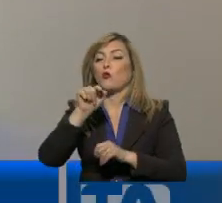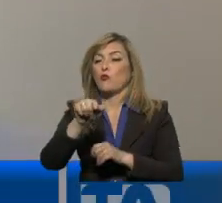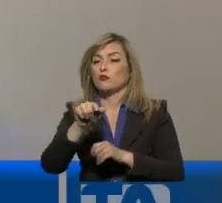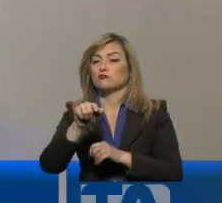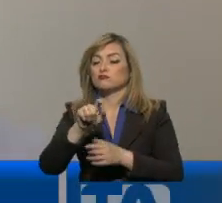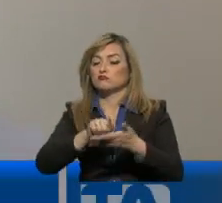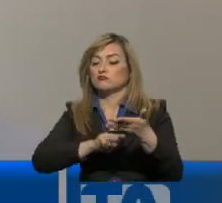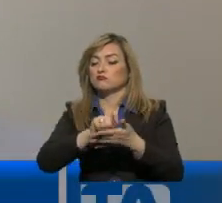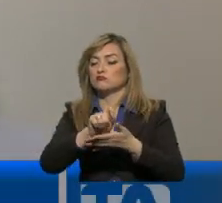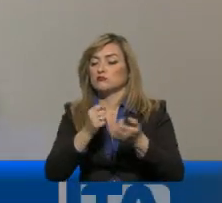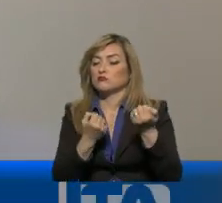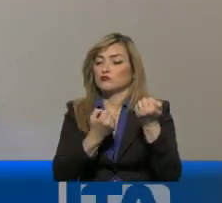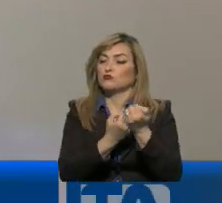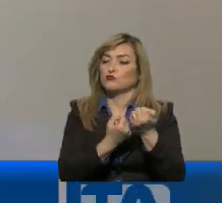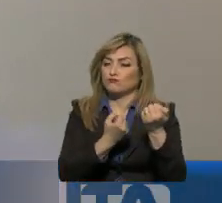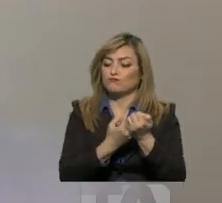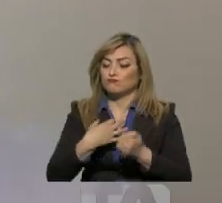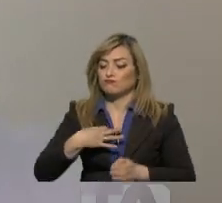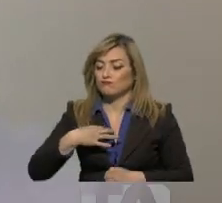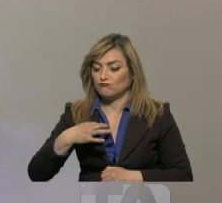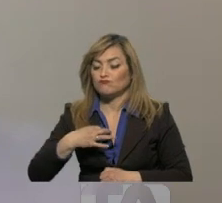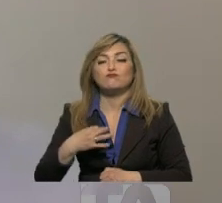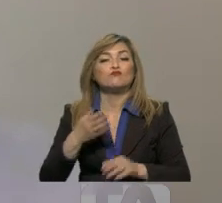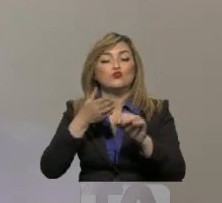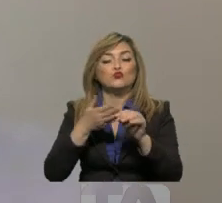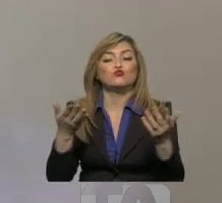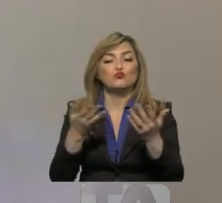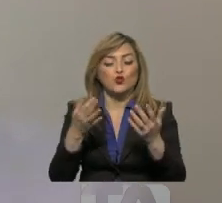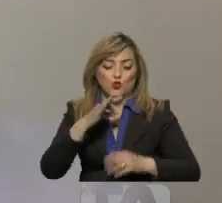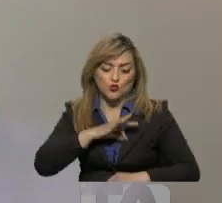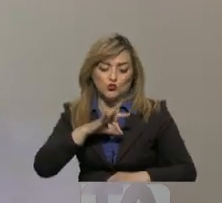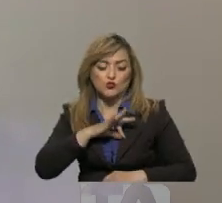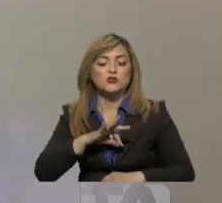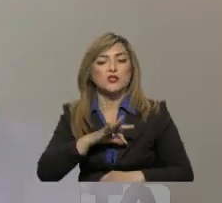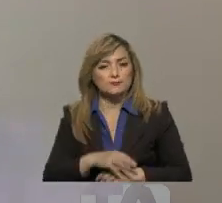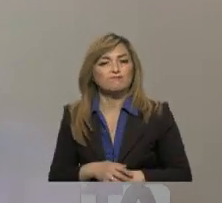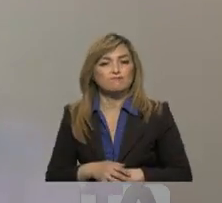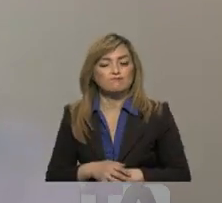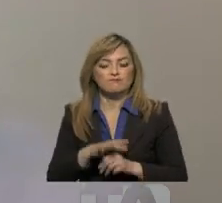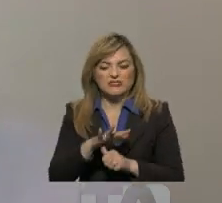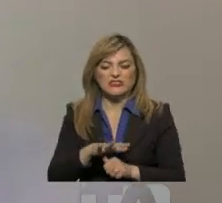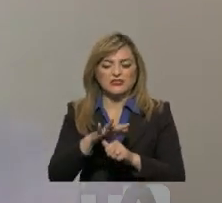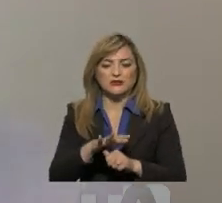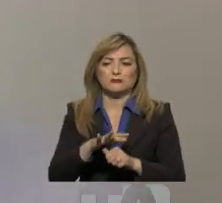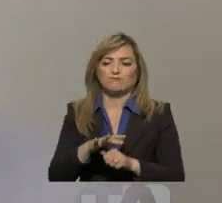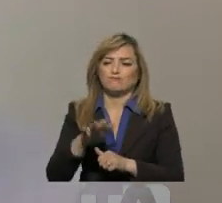puedan firmar. Es una campaña, como dijimos, voluntaria, que lo que trae es más conciencia y tal vez más levantamiento de presión a las